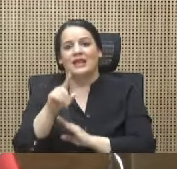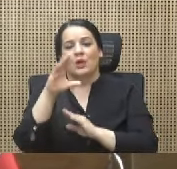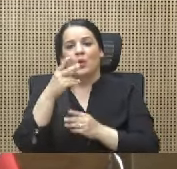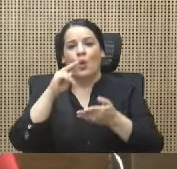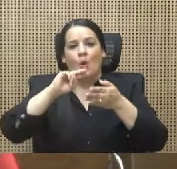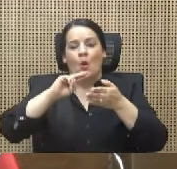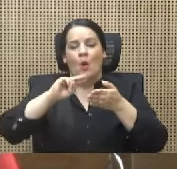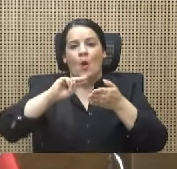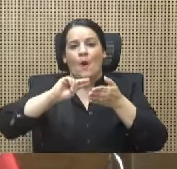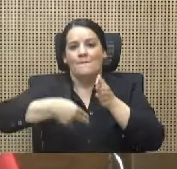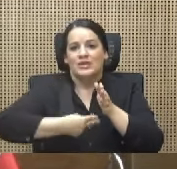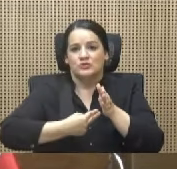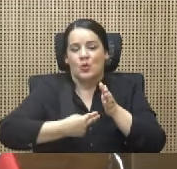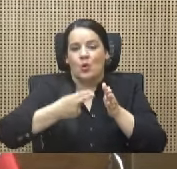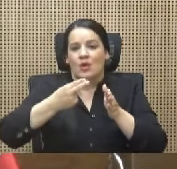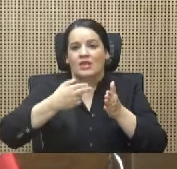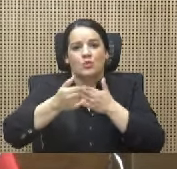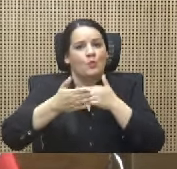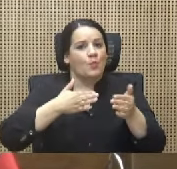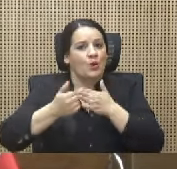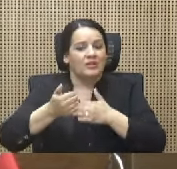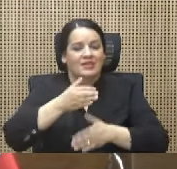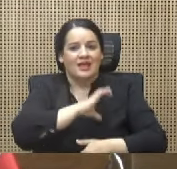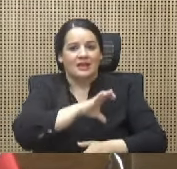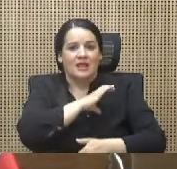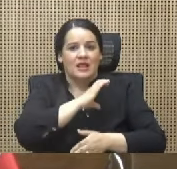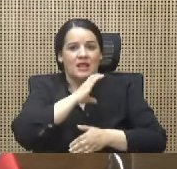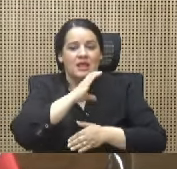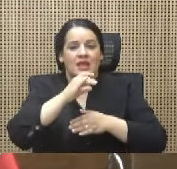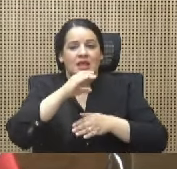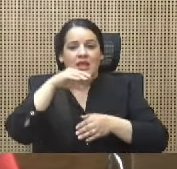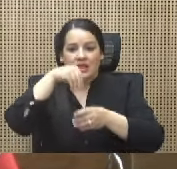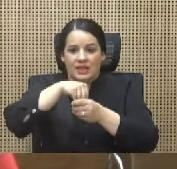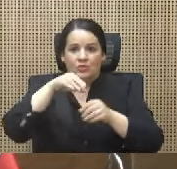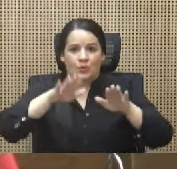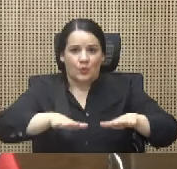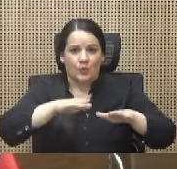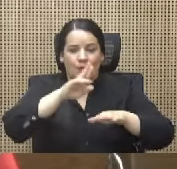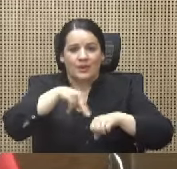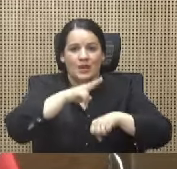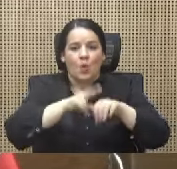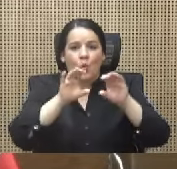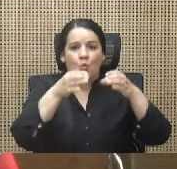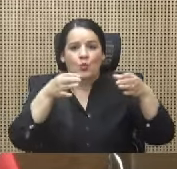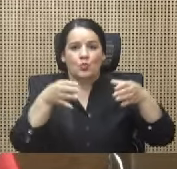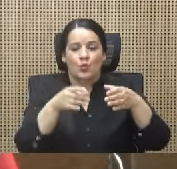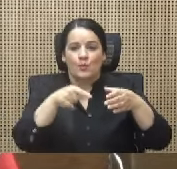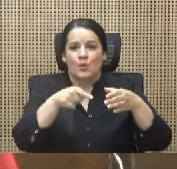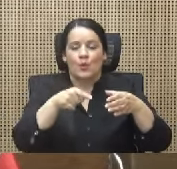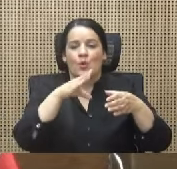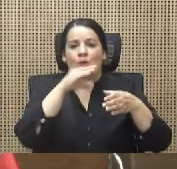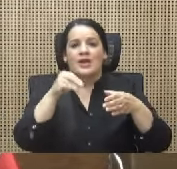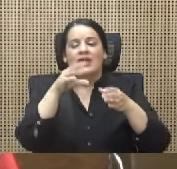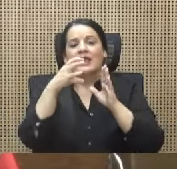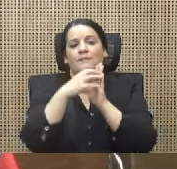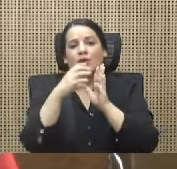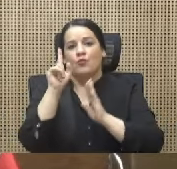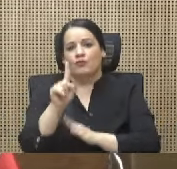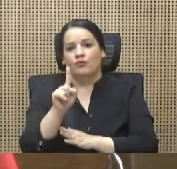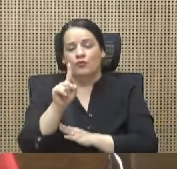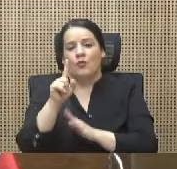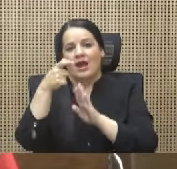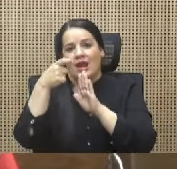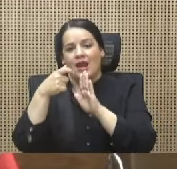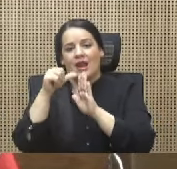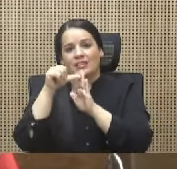carácter transnacional o la participación de un grupo delictivo organizado según la definición contenida en el párrafo 1 del artículo 3 de la presente